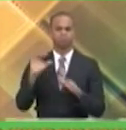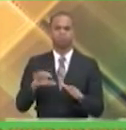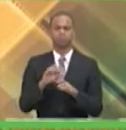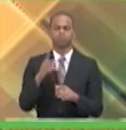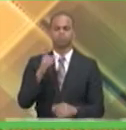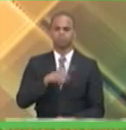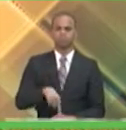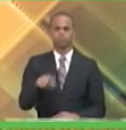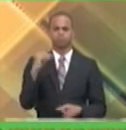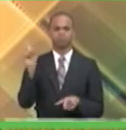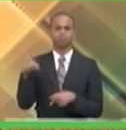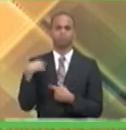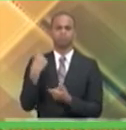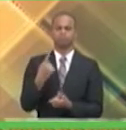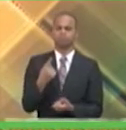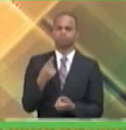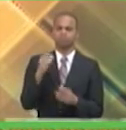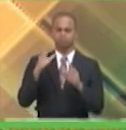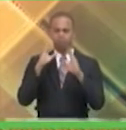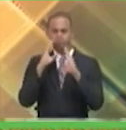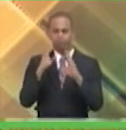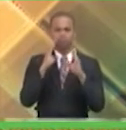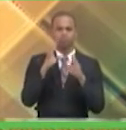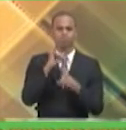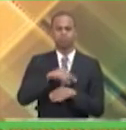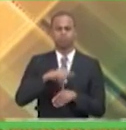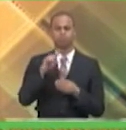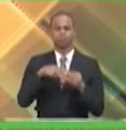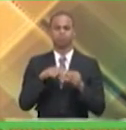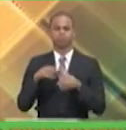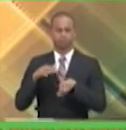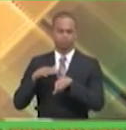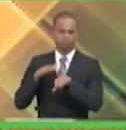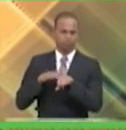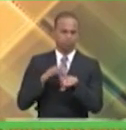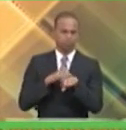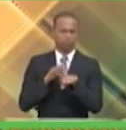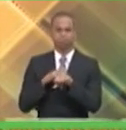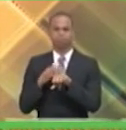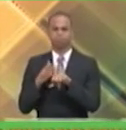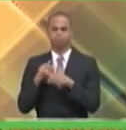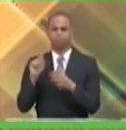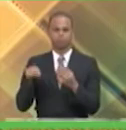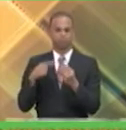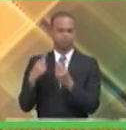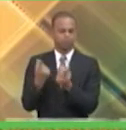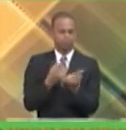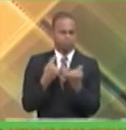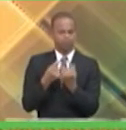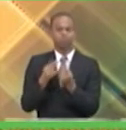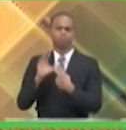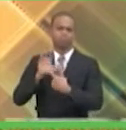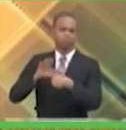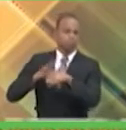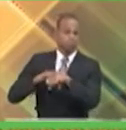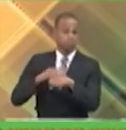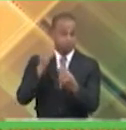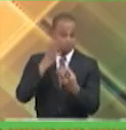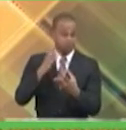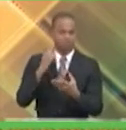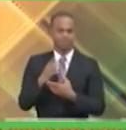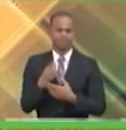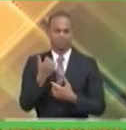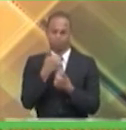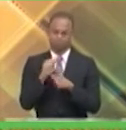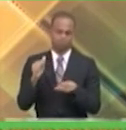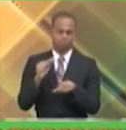ellos han estado con nosotros bien pendientes, llamándonos, avisándonos sobre las actividades y cualquier asesoría que